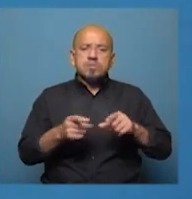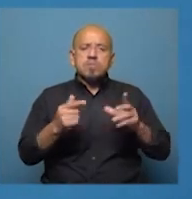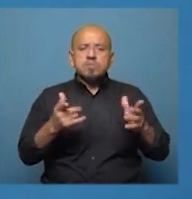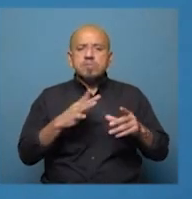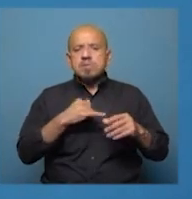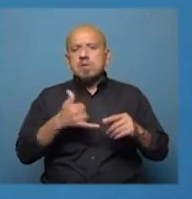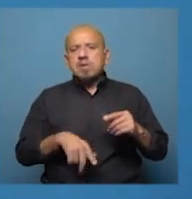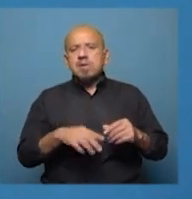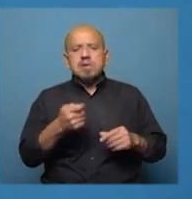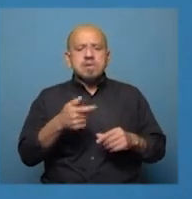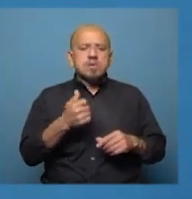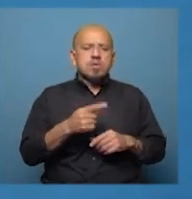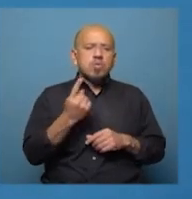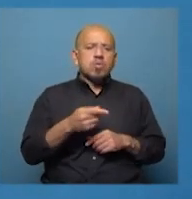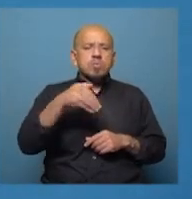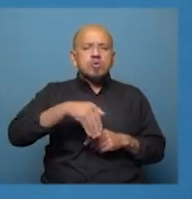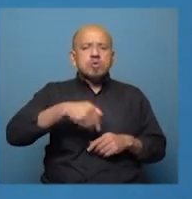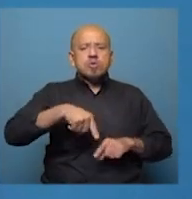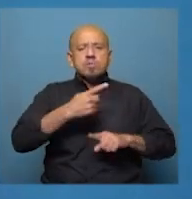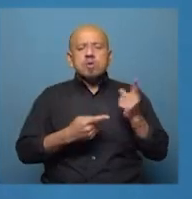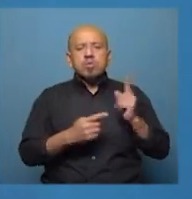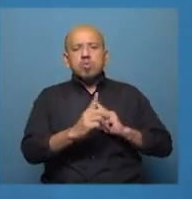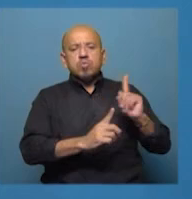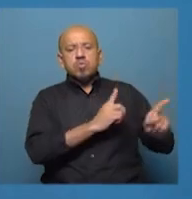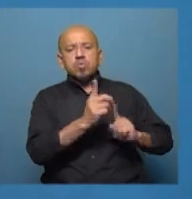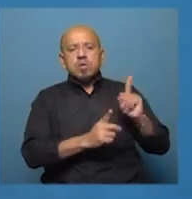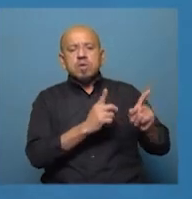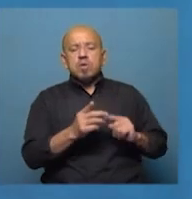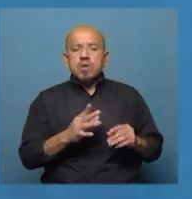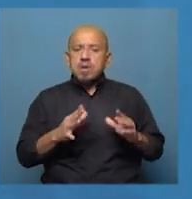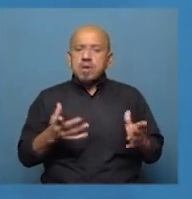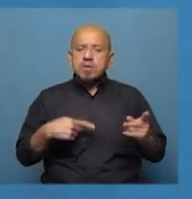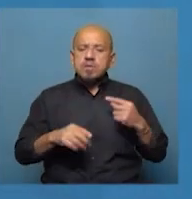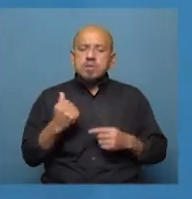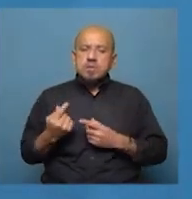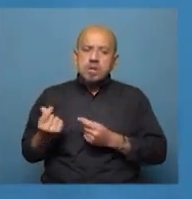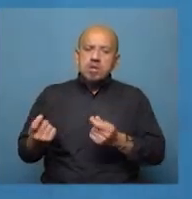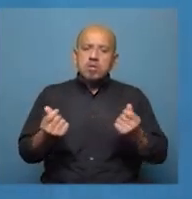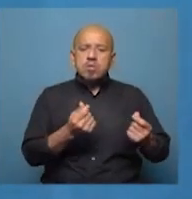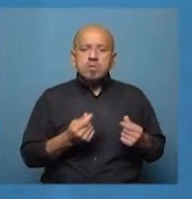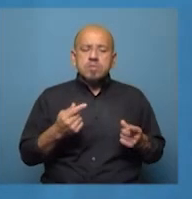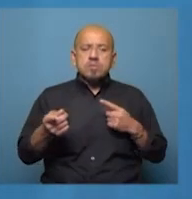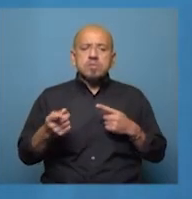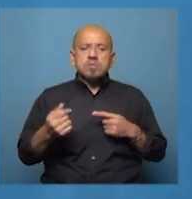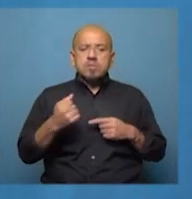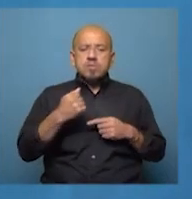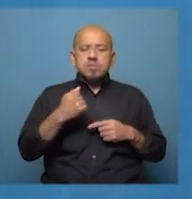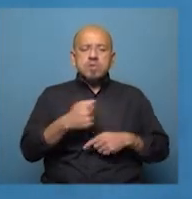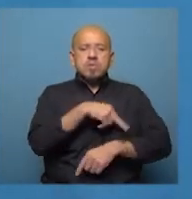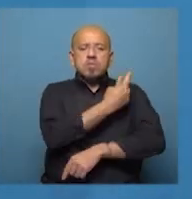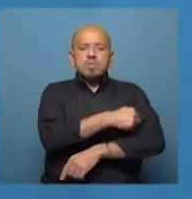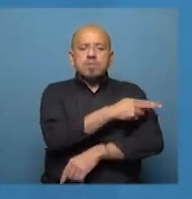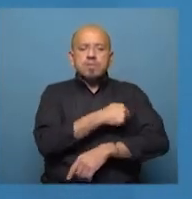casi un millón y medio de usuarios No es cierto que se enfrente a comprar por cantidad a una farmacia